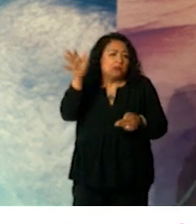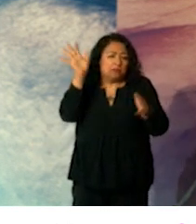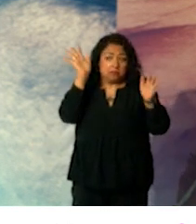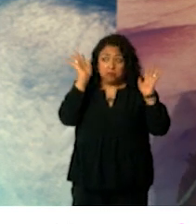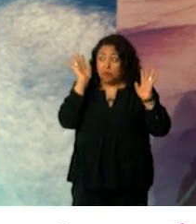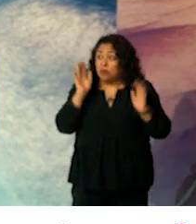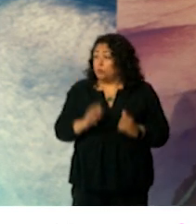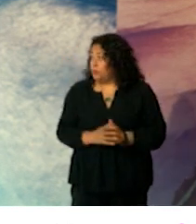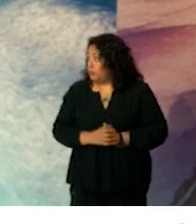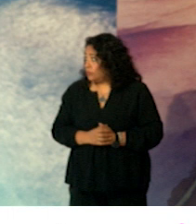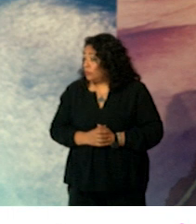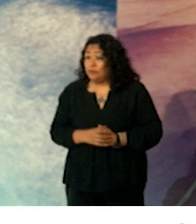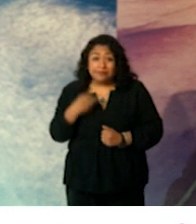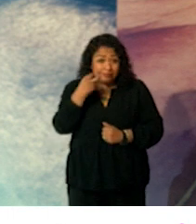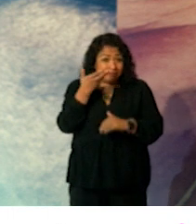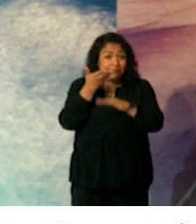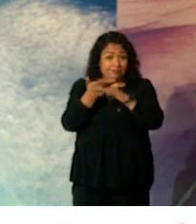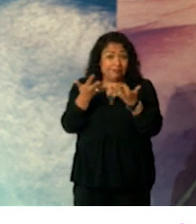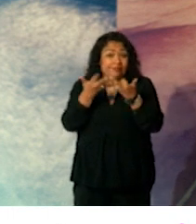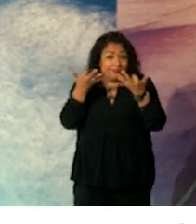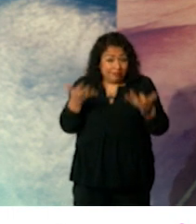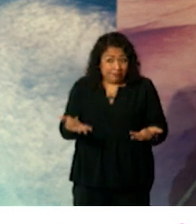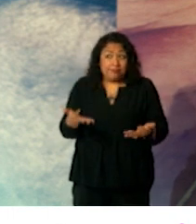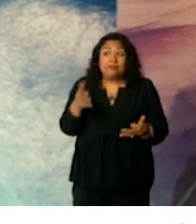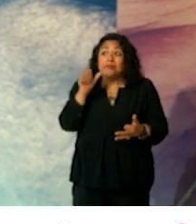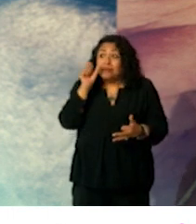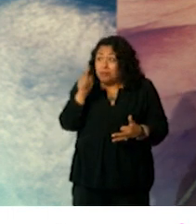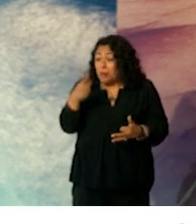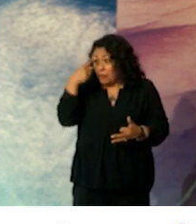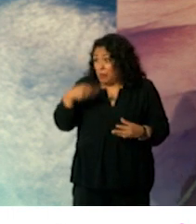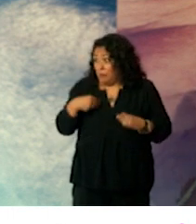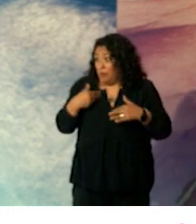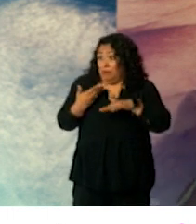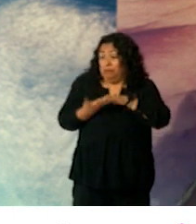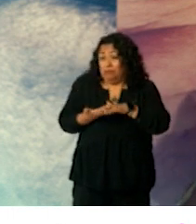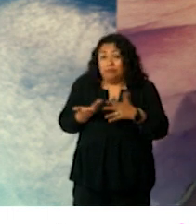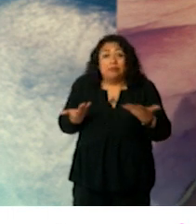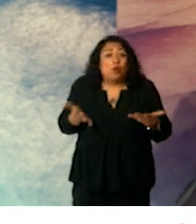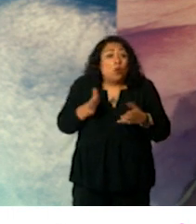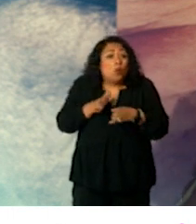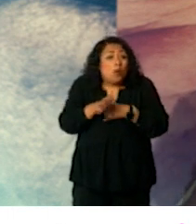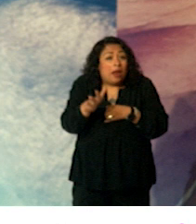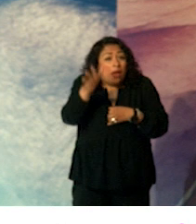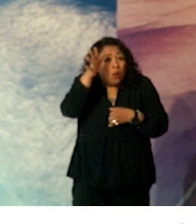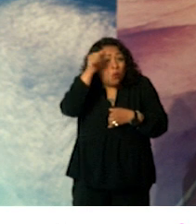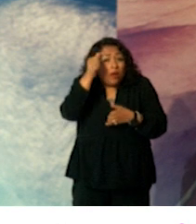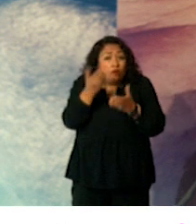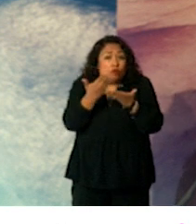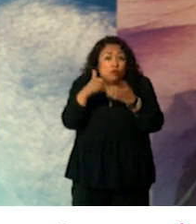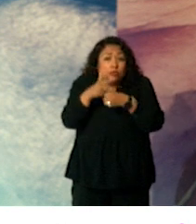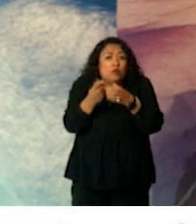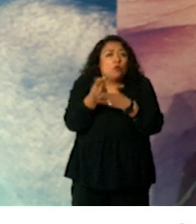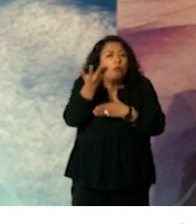la minería. Y eso afecta a la tierra. Pero eso afecta a la supervivencia. Entonces, ¿cuál es el nuevo pacto social que vamos a